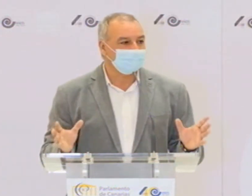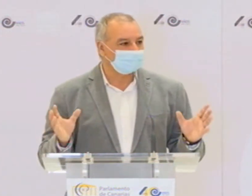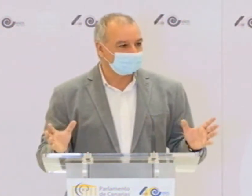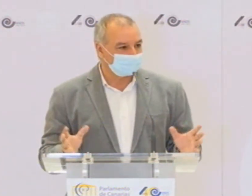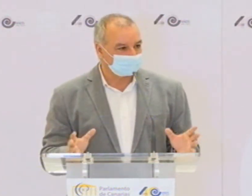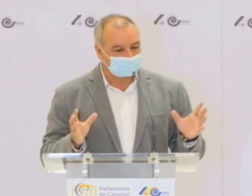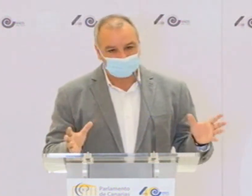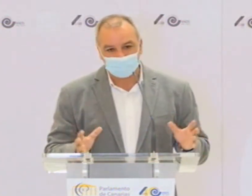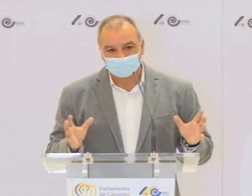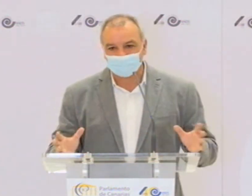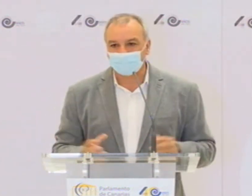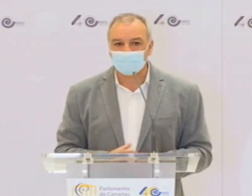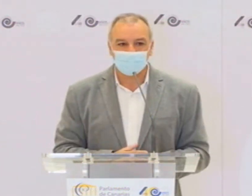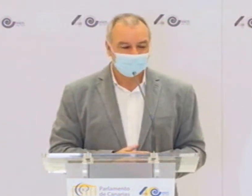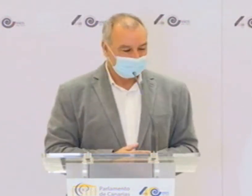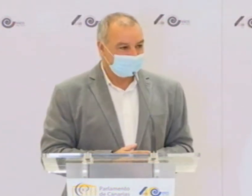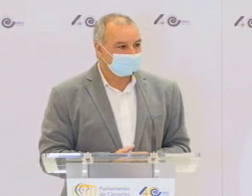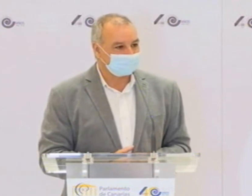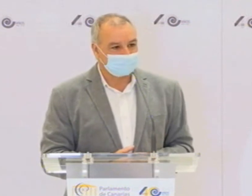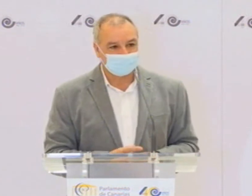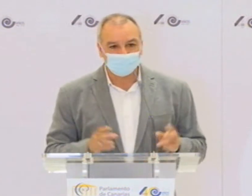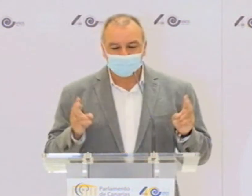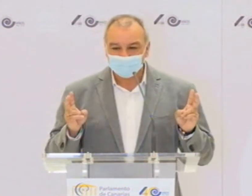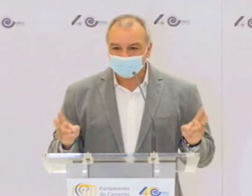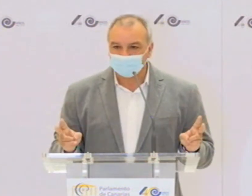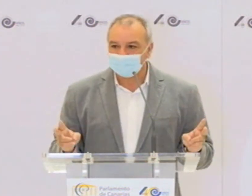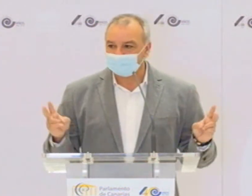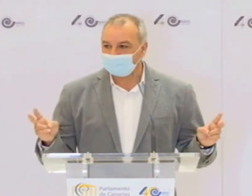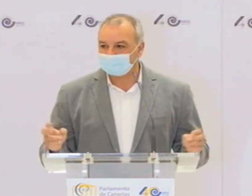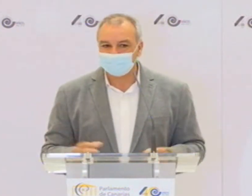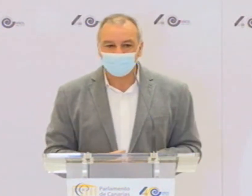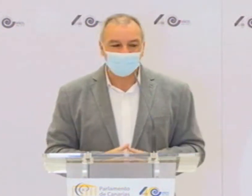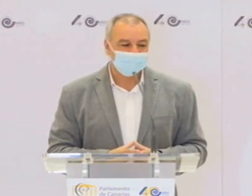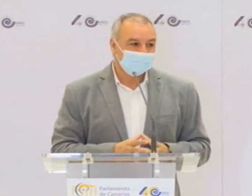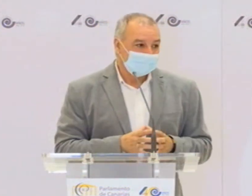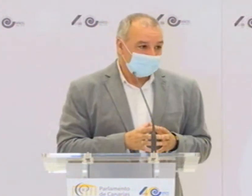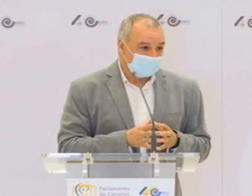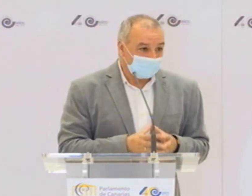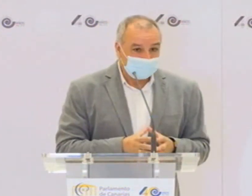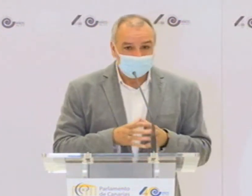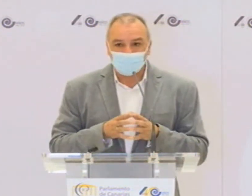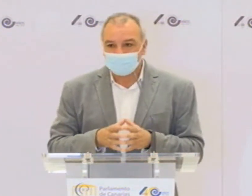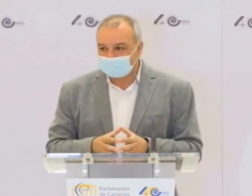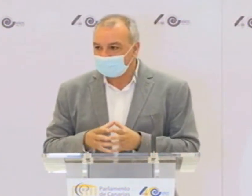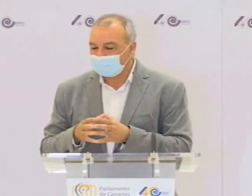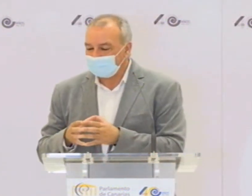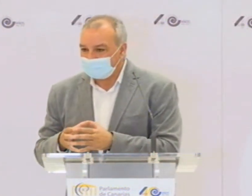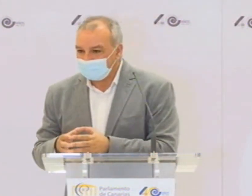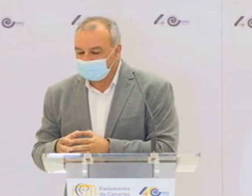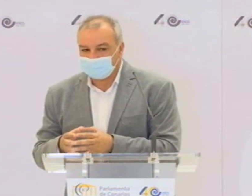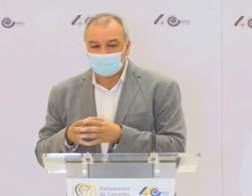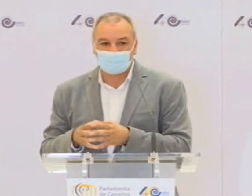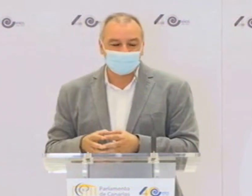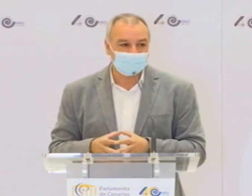leyes de presupuesto, las dos leyes que se han aprobado en esta legislatura, dos leyes expansivas, dos leyes volcadas